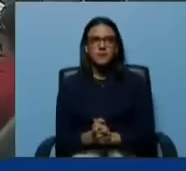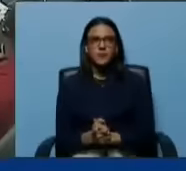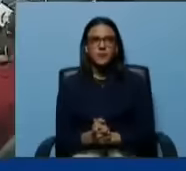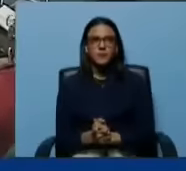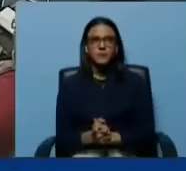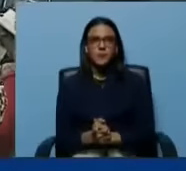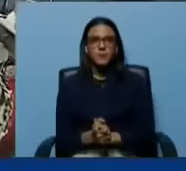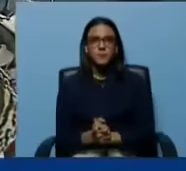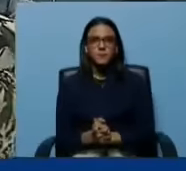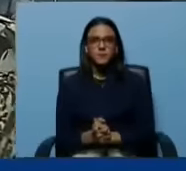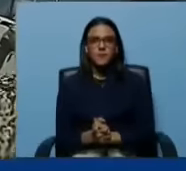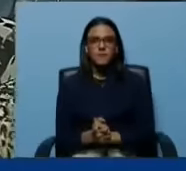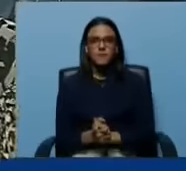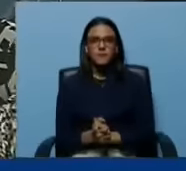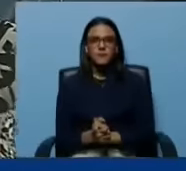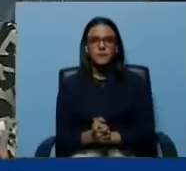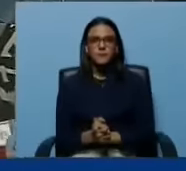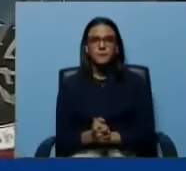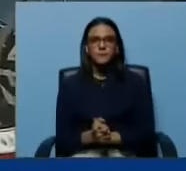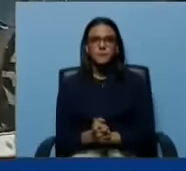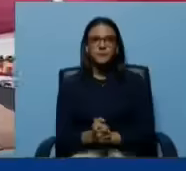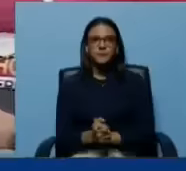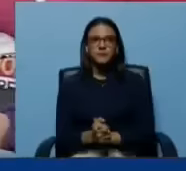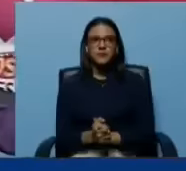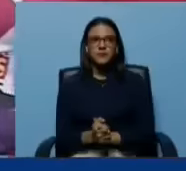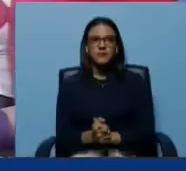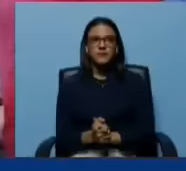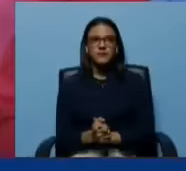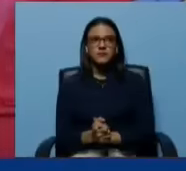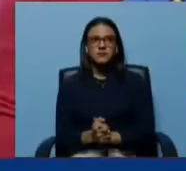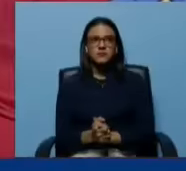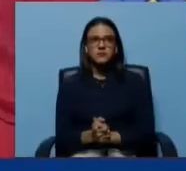Una verdadera proeza histórica.